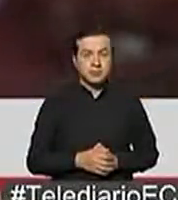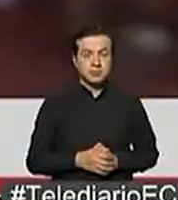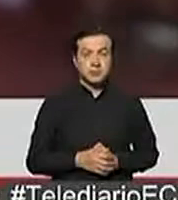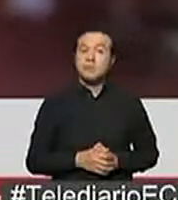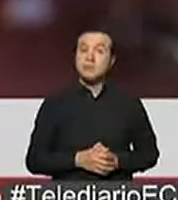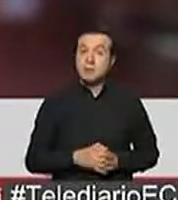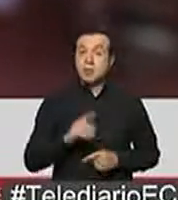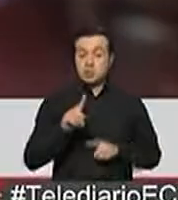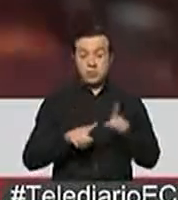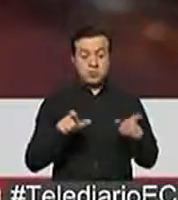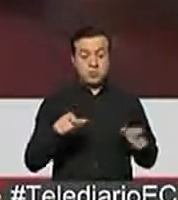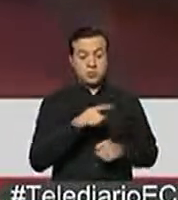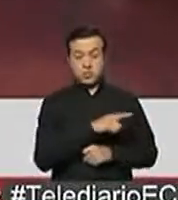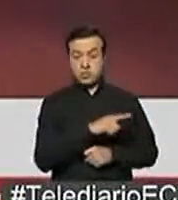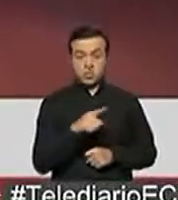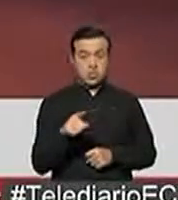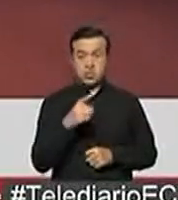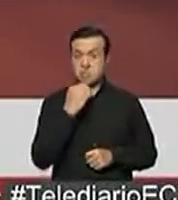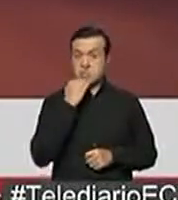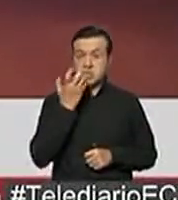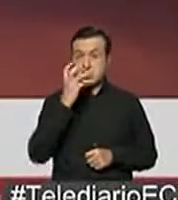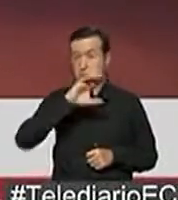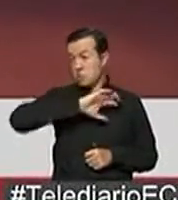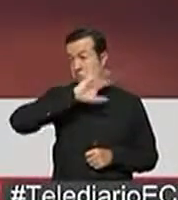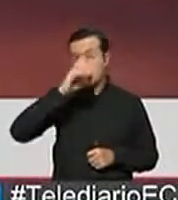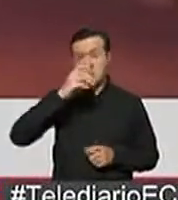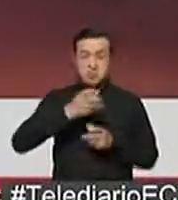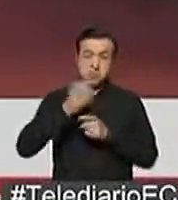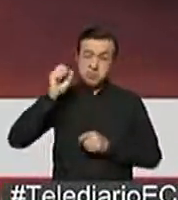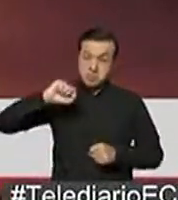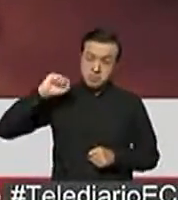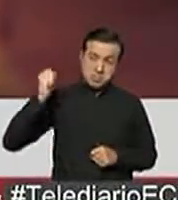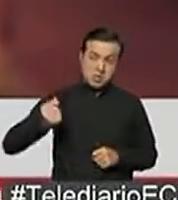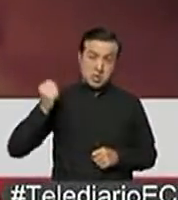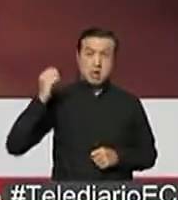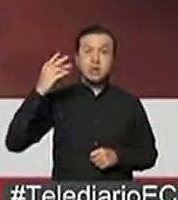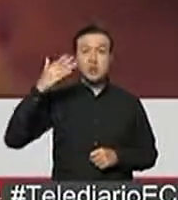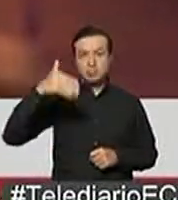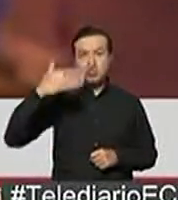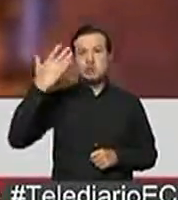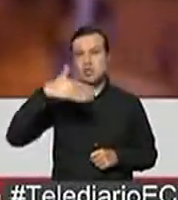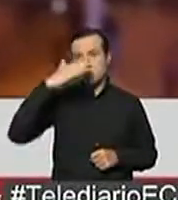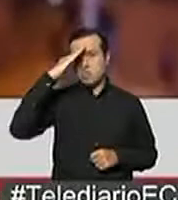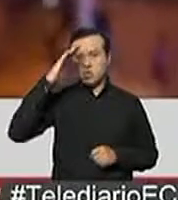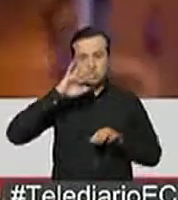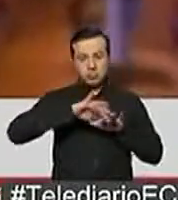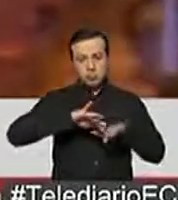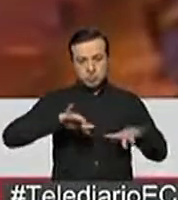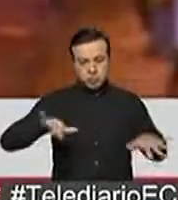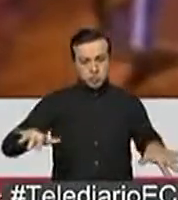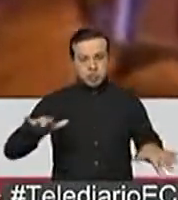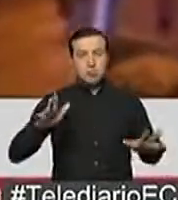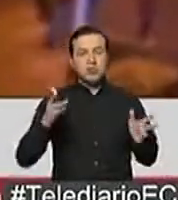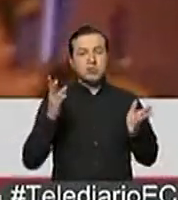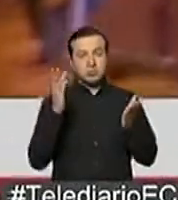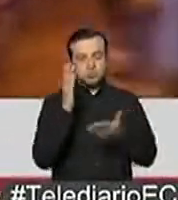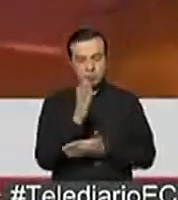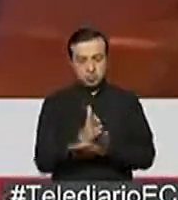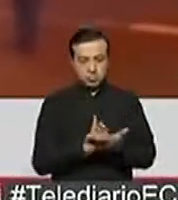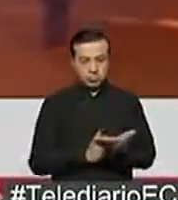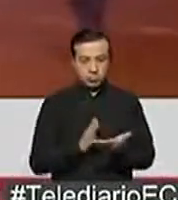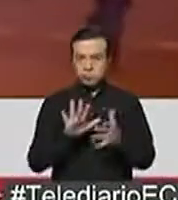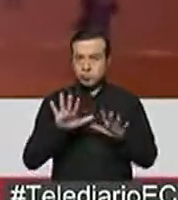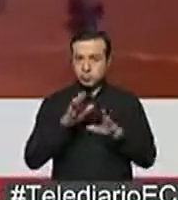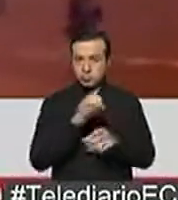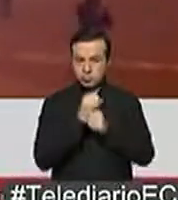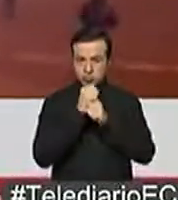Algunos de los manifestantes intercambiaron piedras y palos hasta la llegada de la policía para dispersarlos y establecer un cordón de